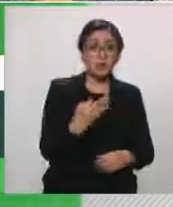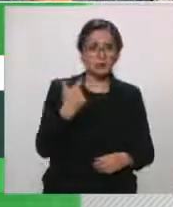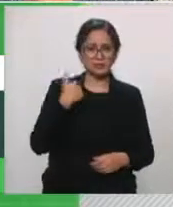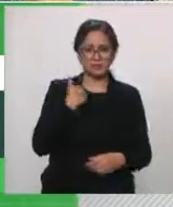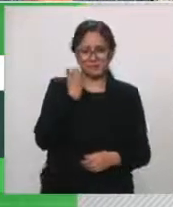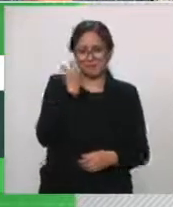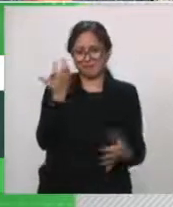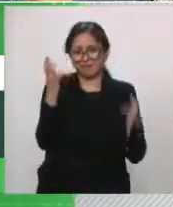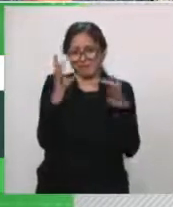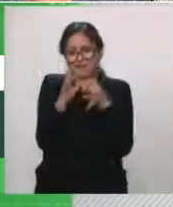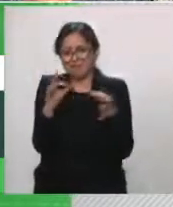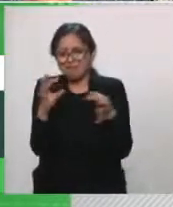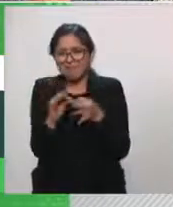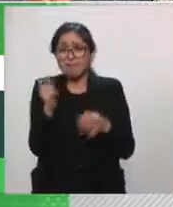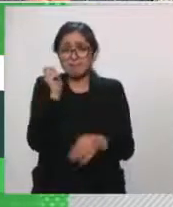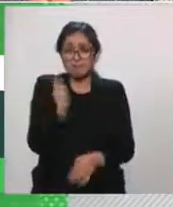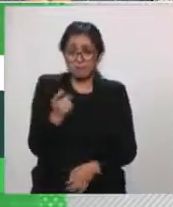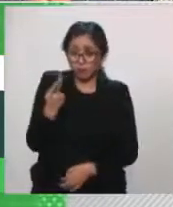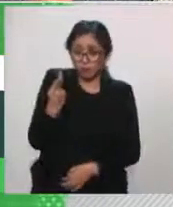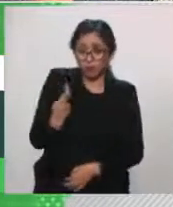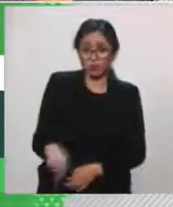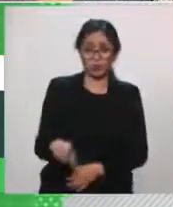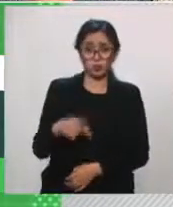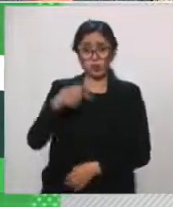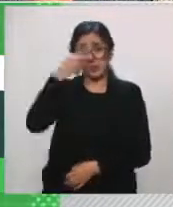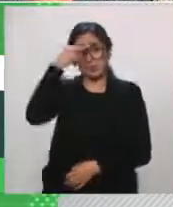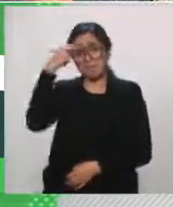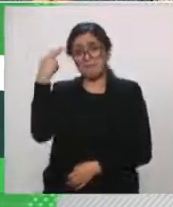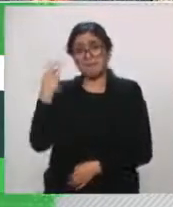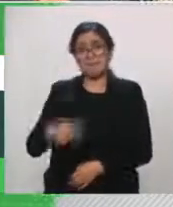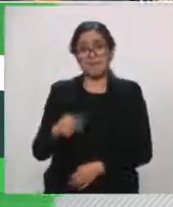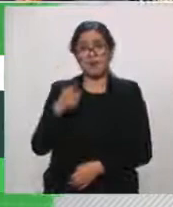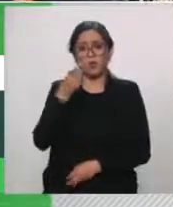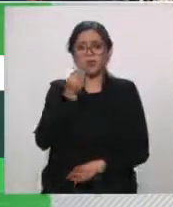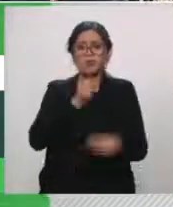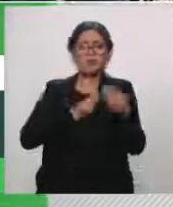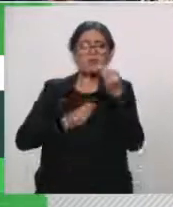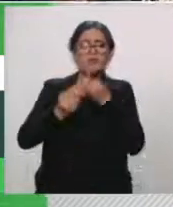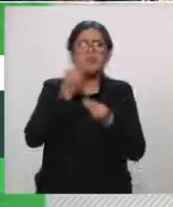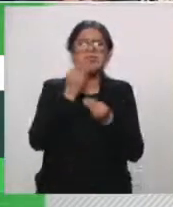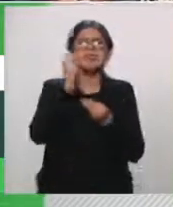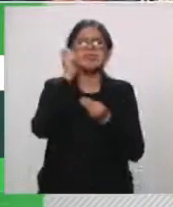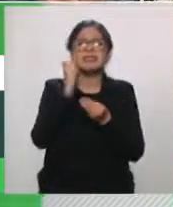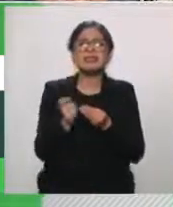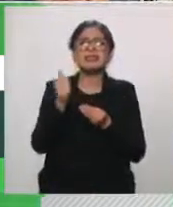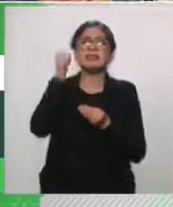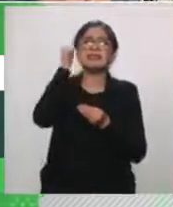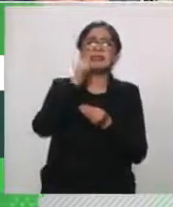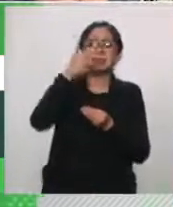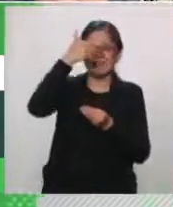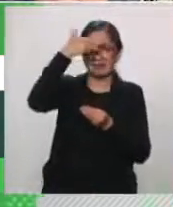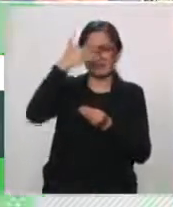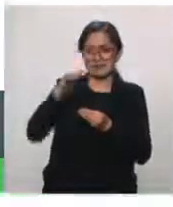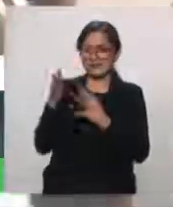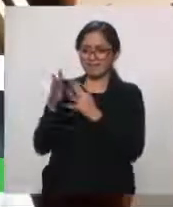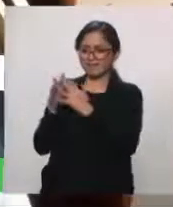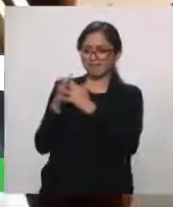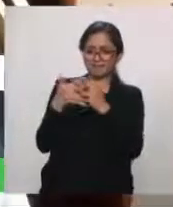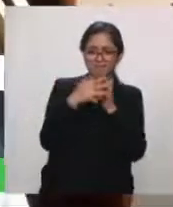comida mexicana, la gastronomía mexicana, es resumen del mestizaje que es este maravilloso